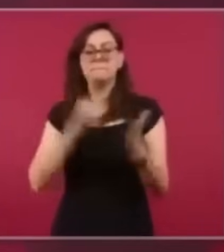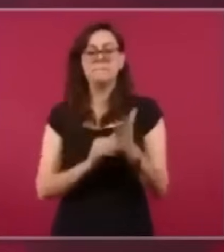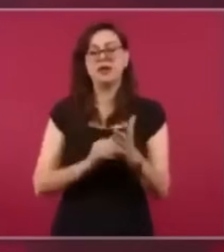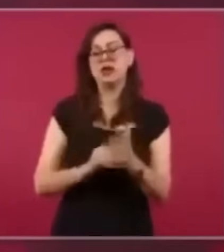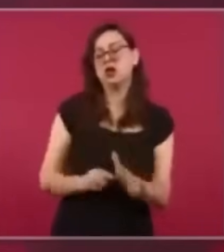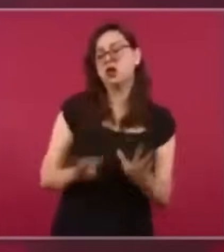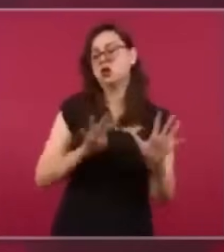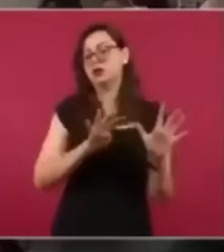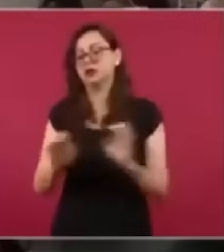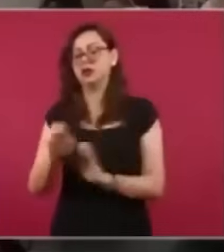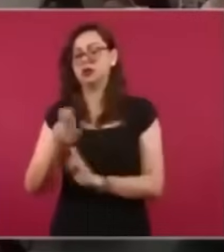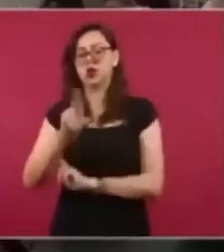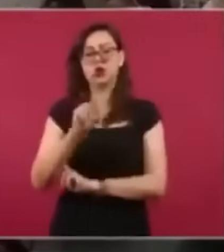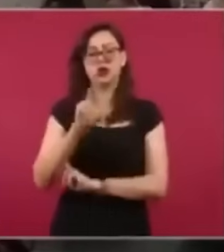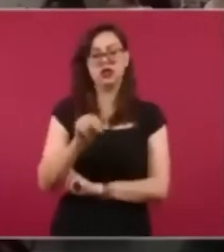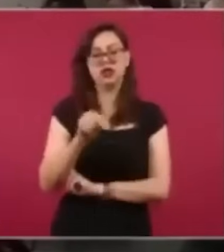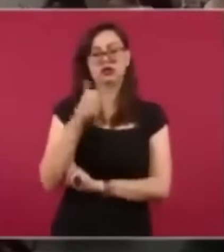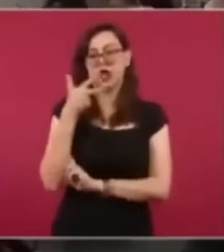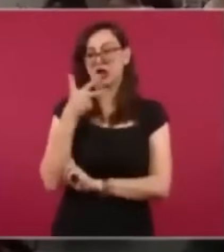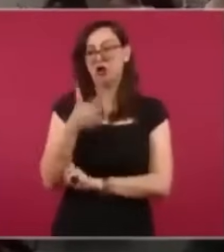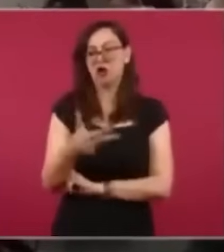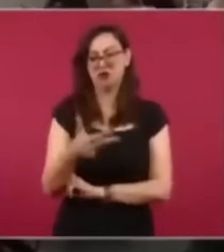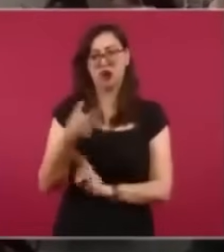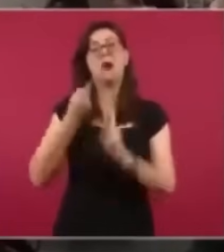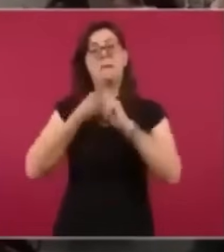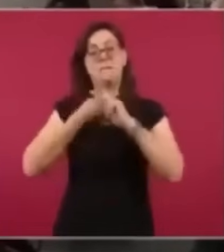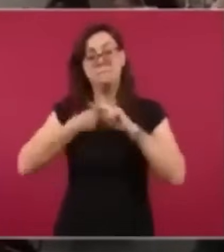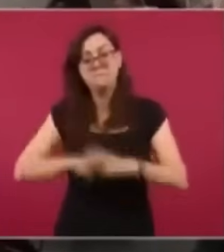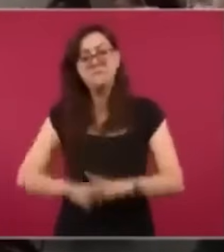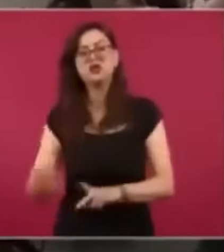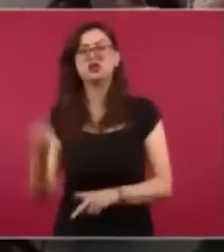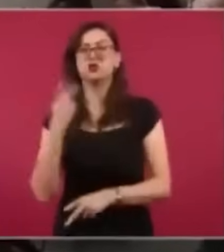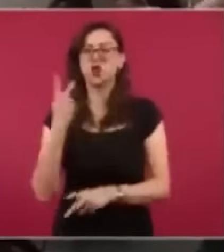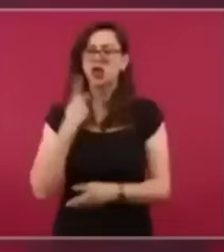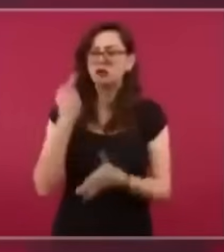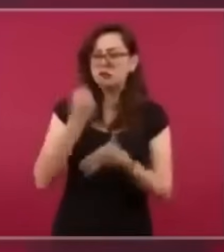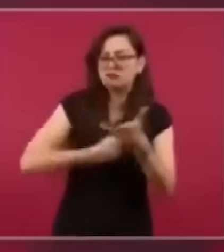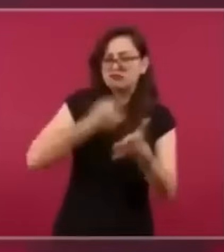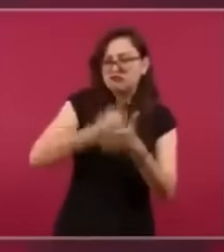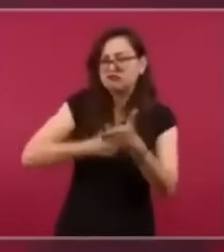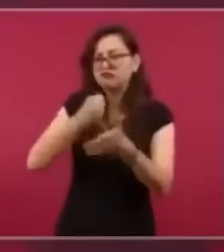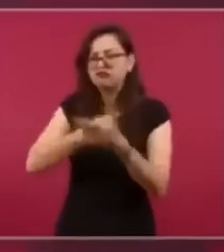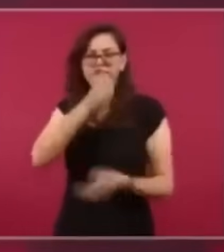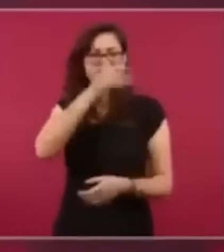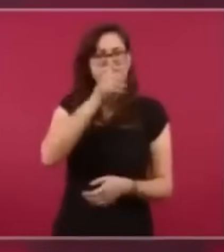1988, tenía enfrente de mi casa, día y noche,